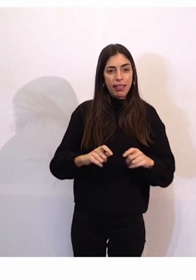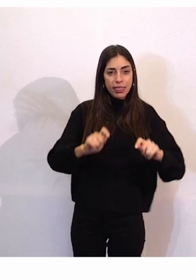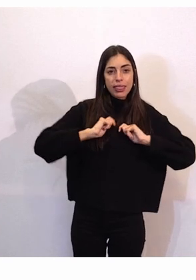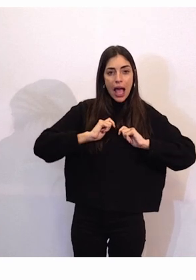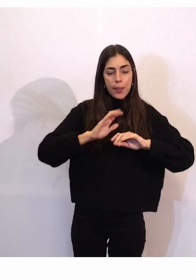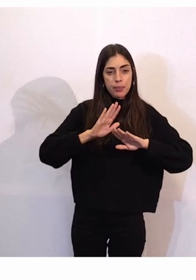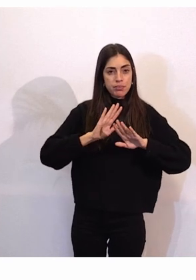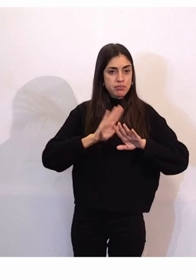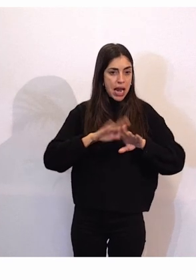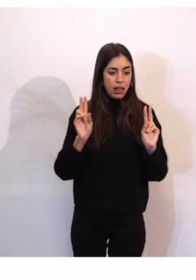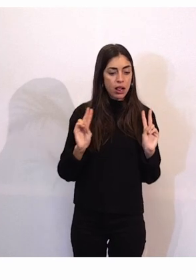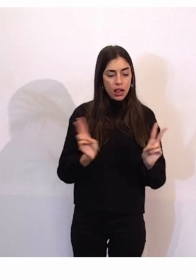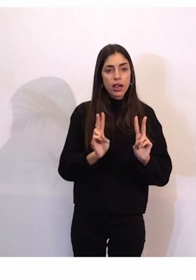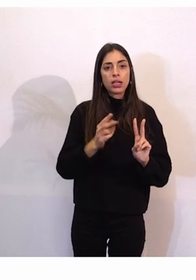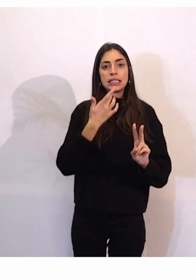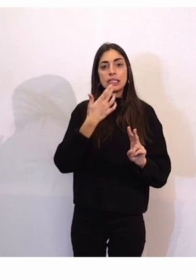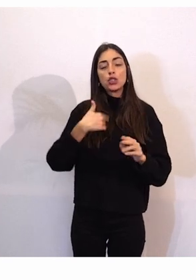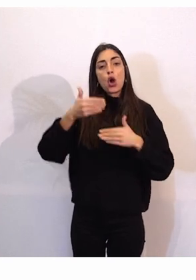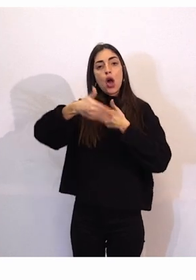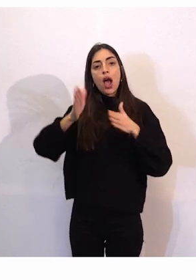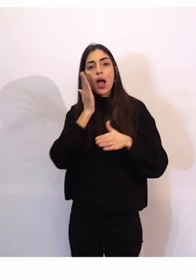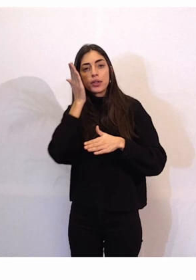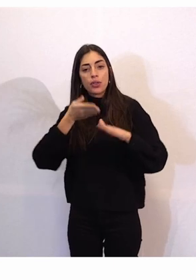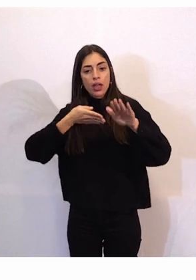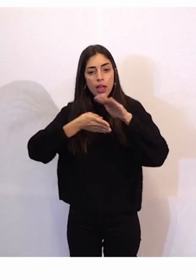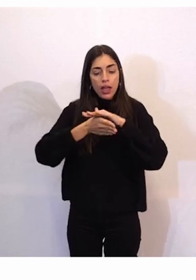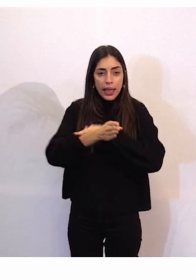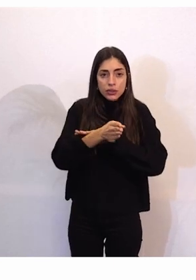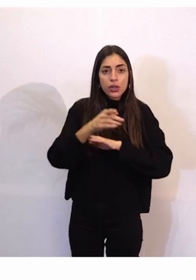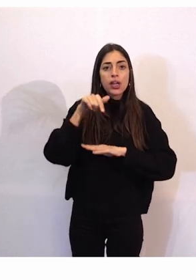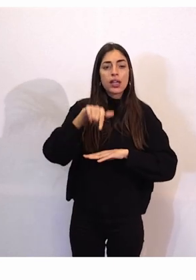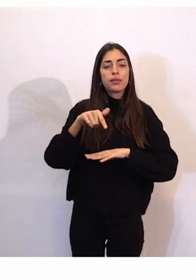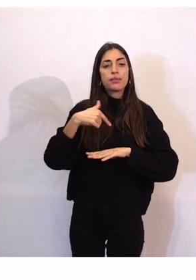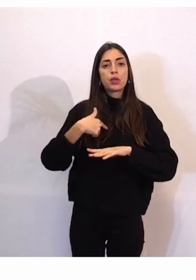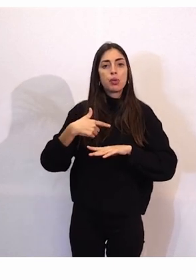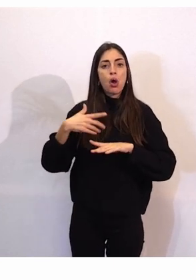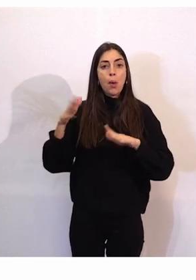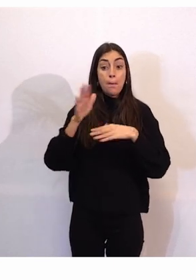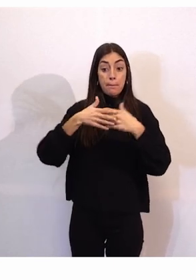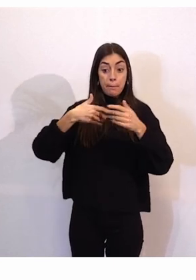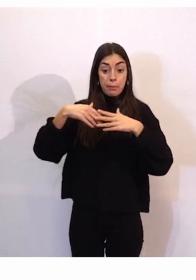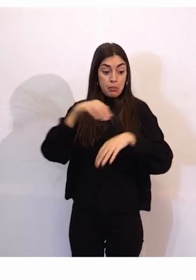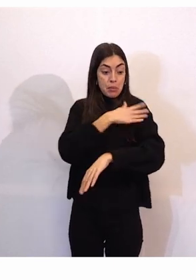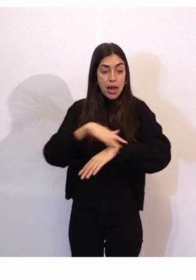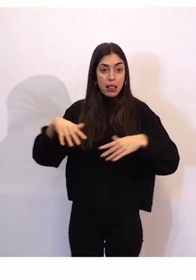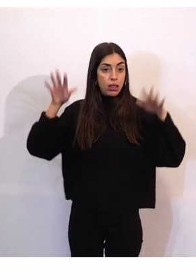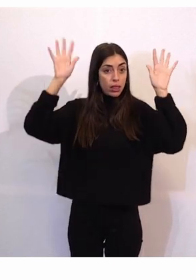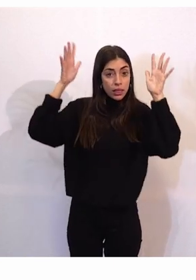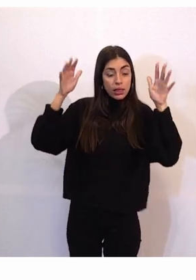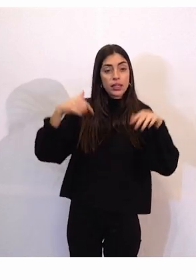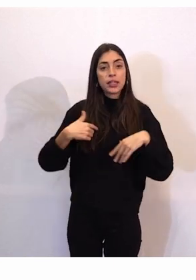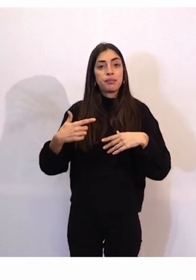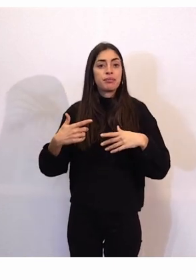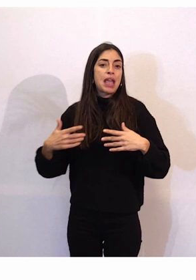día. Cuando yo entro en su cuarto me levanta los brazos. Me levanta los brazos, yo le pongo la cabeza aquí y me